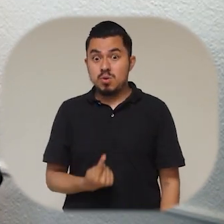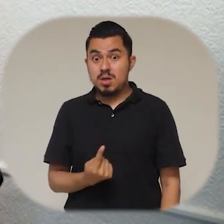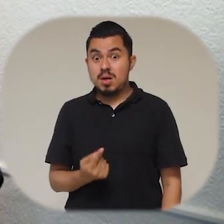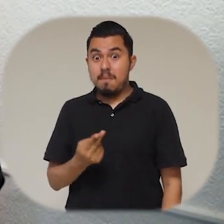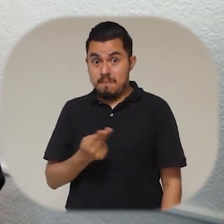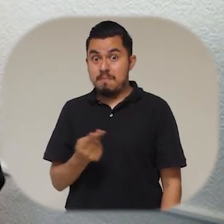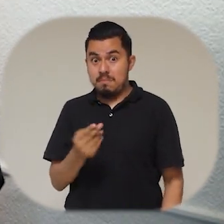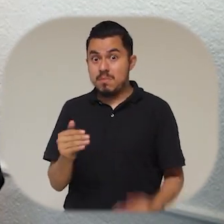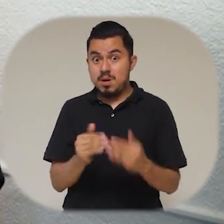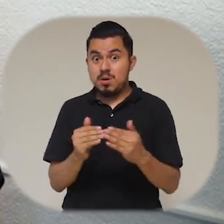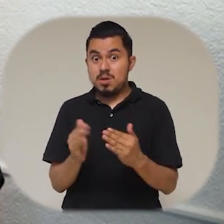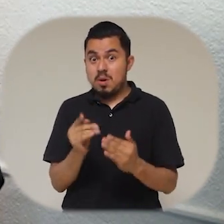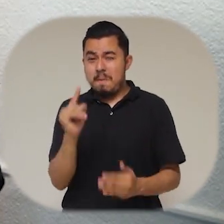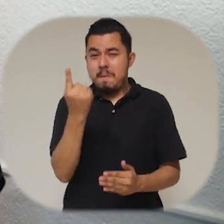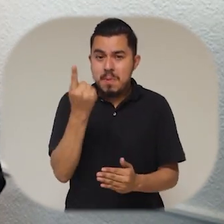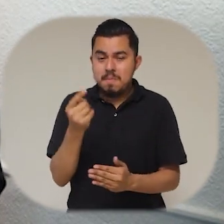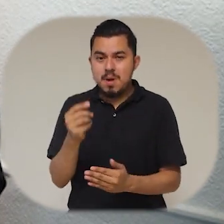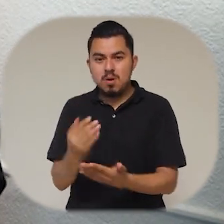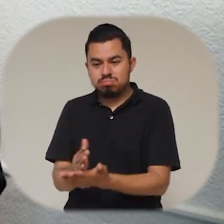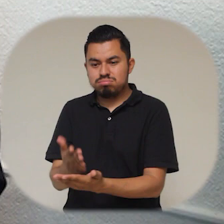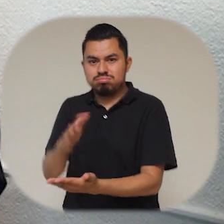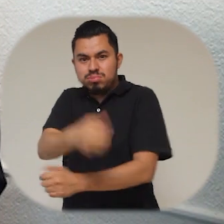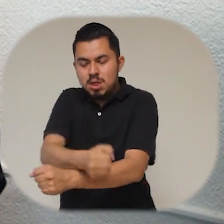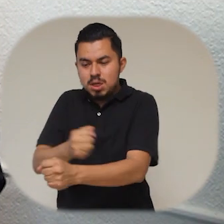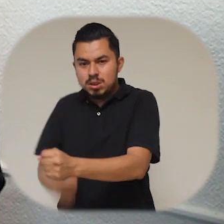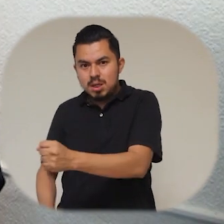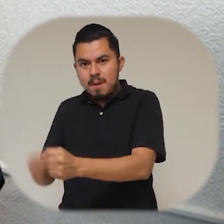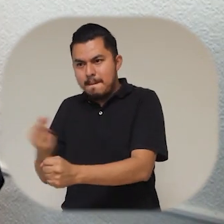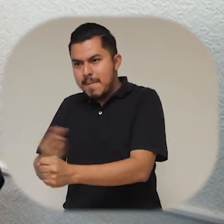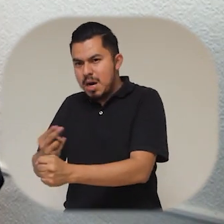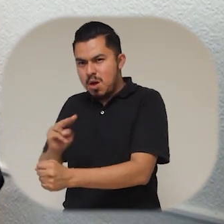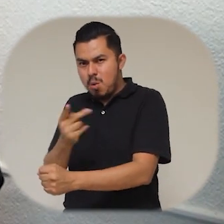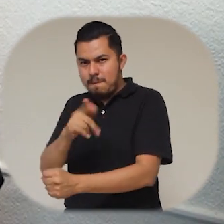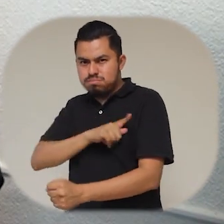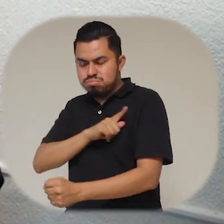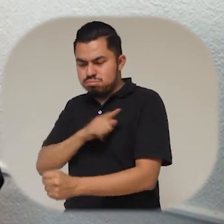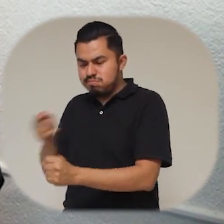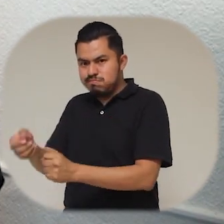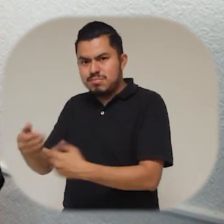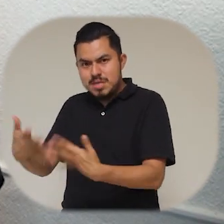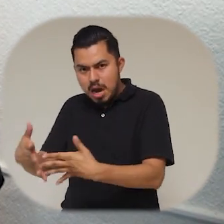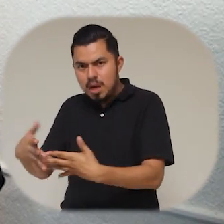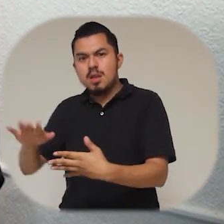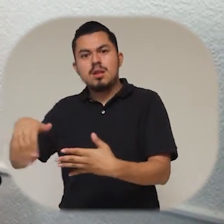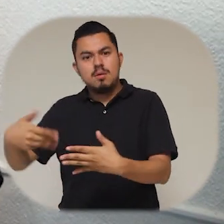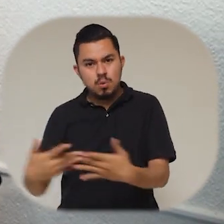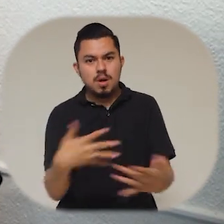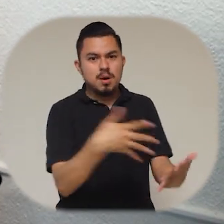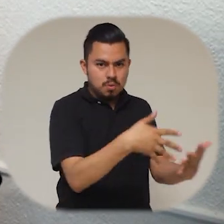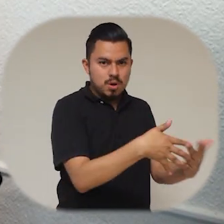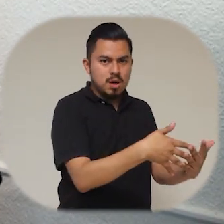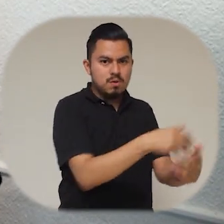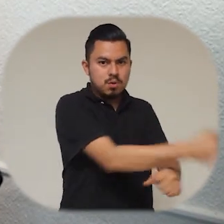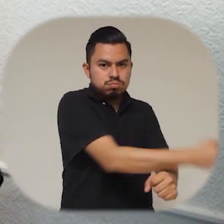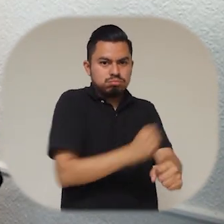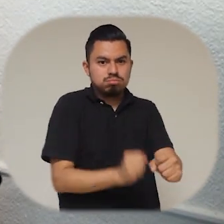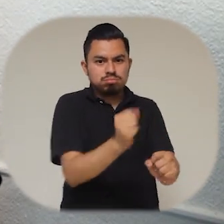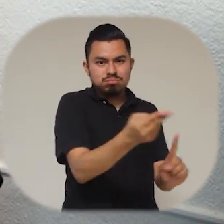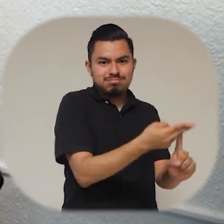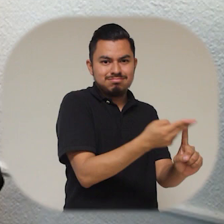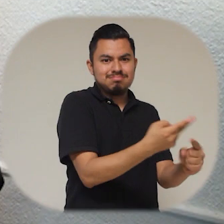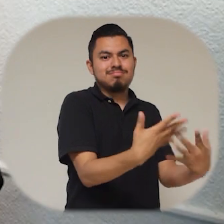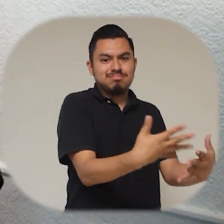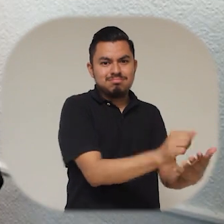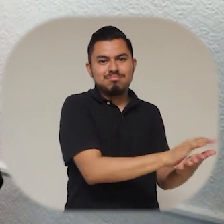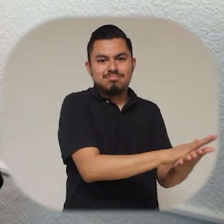ley. Así que así eran los sacerdotes, que eran también siervos de Dios, pero